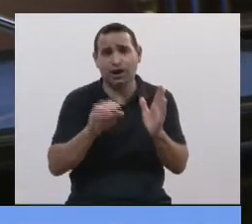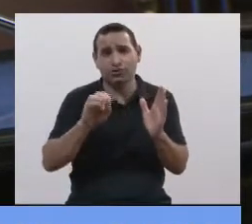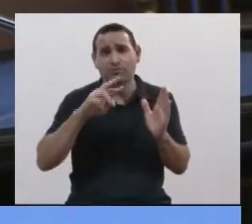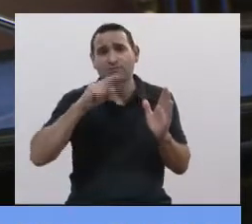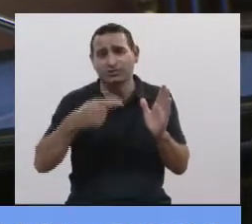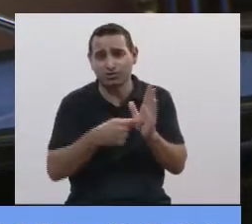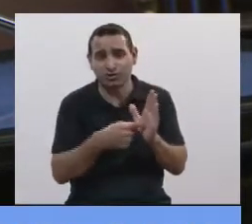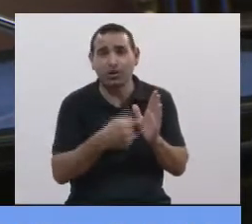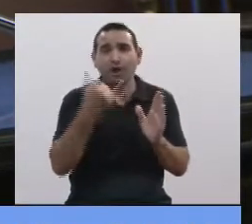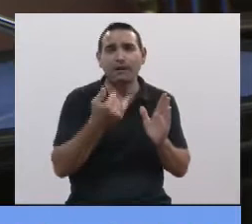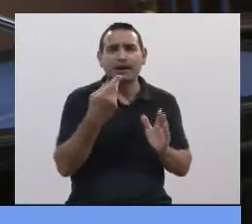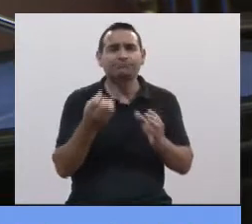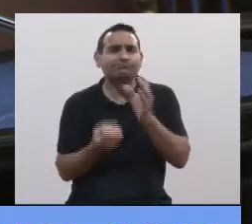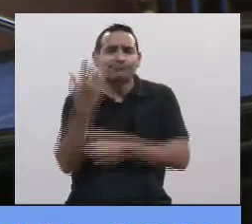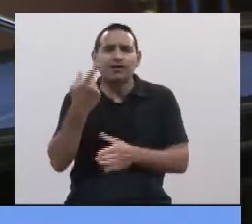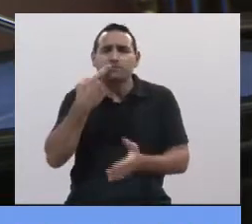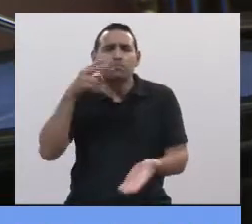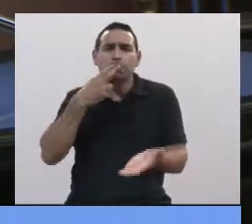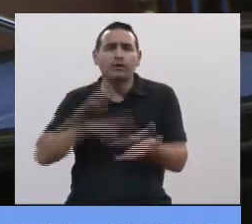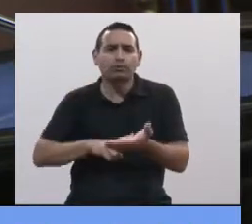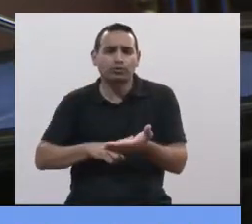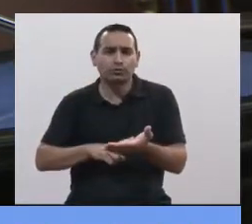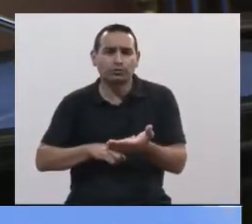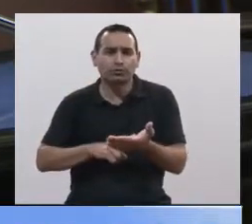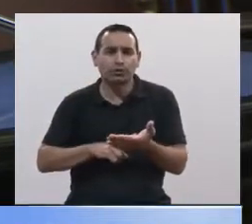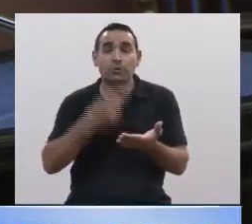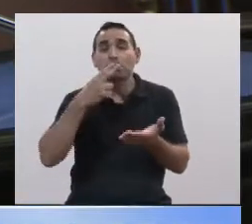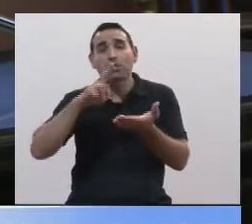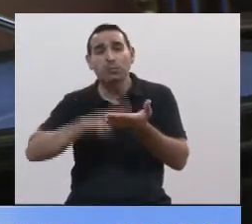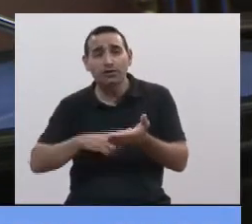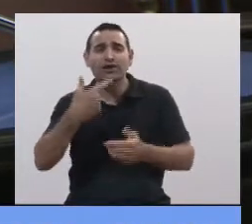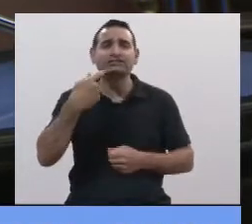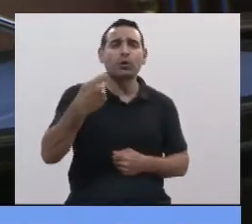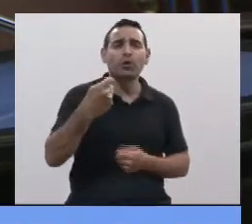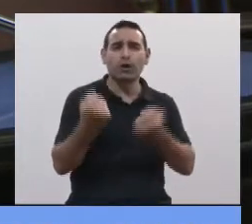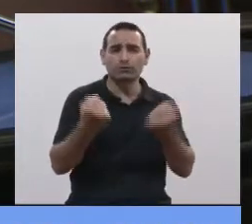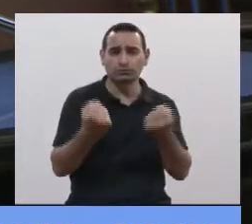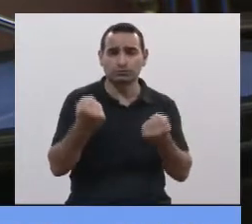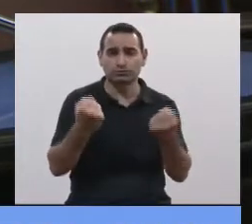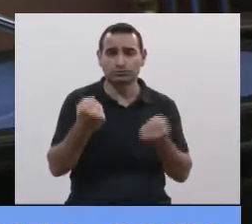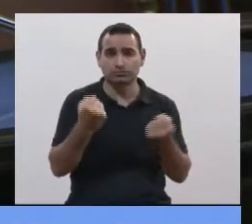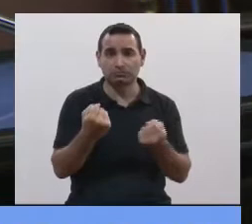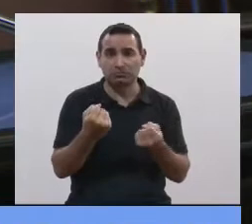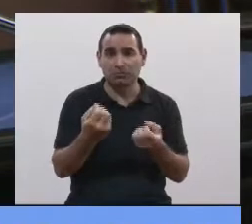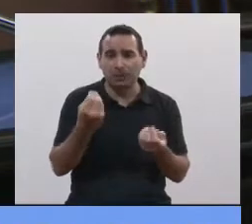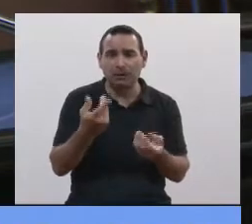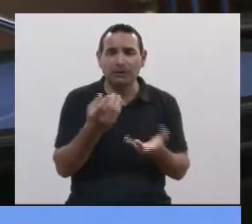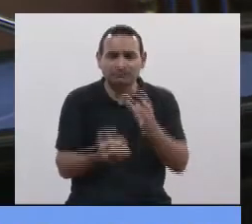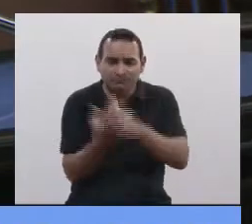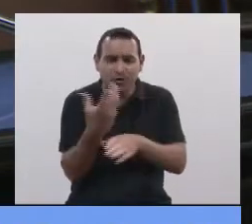después inventar otro impuesto a los seguros de los automotores para crear un